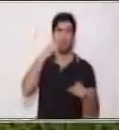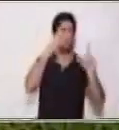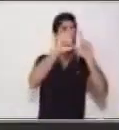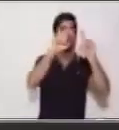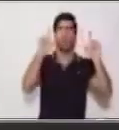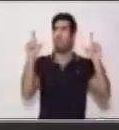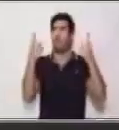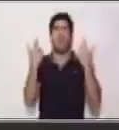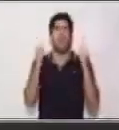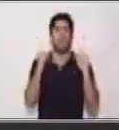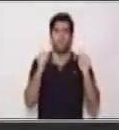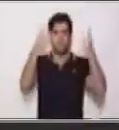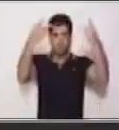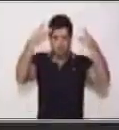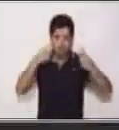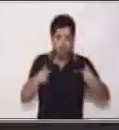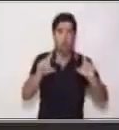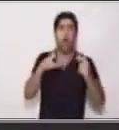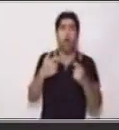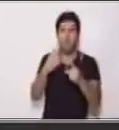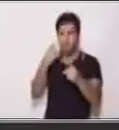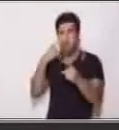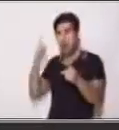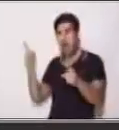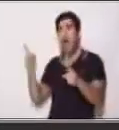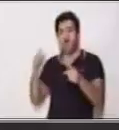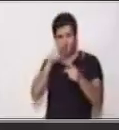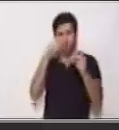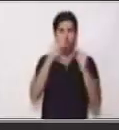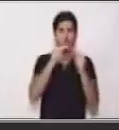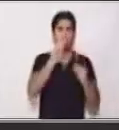este valor de constante. Sabemos que pi es